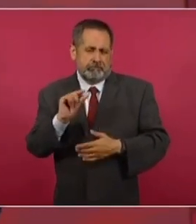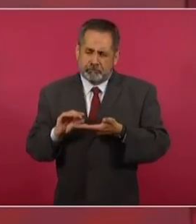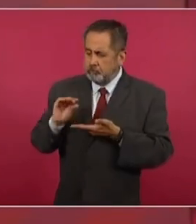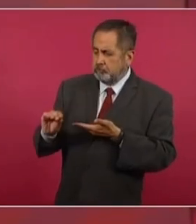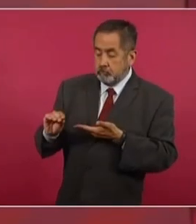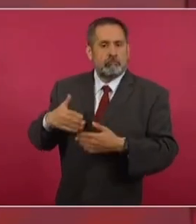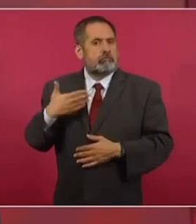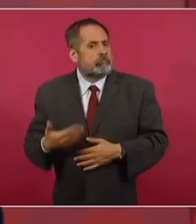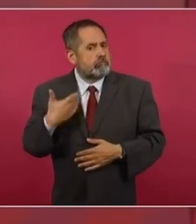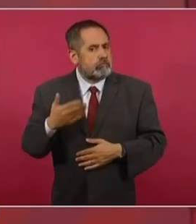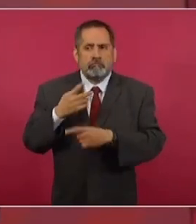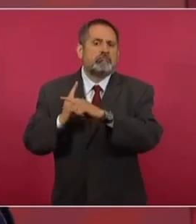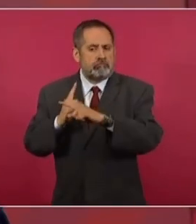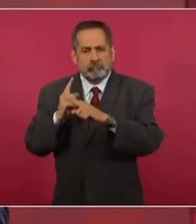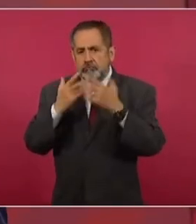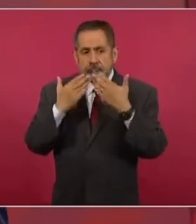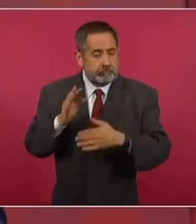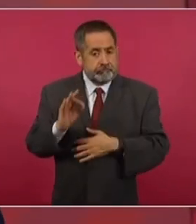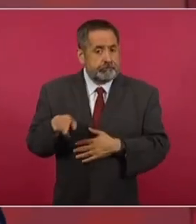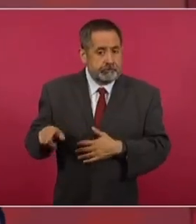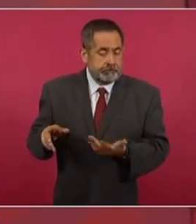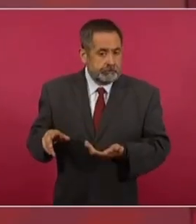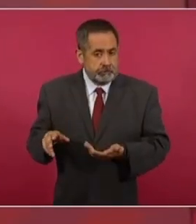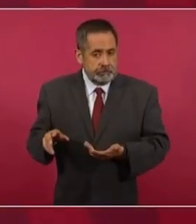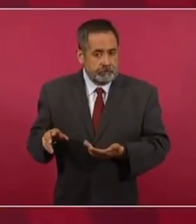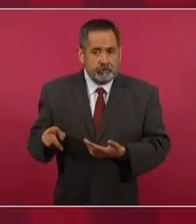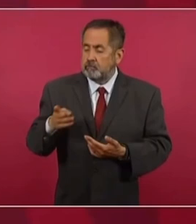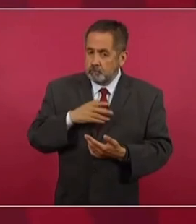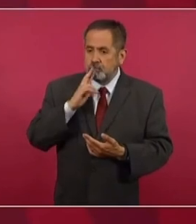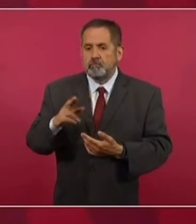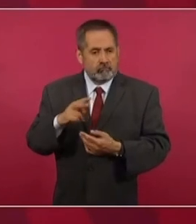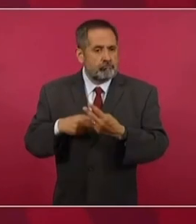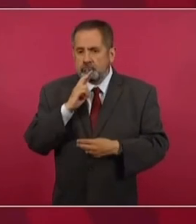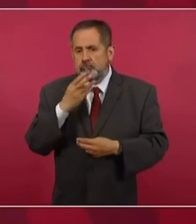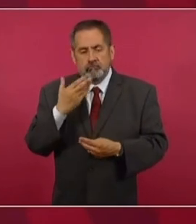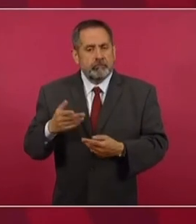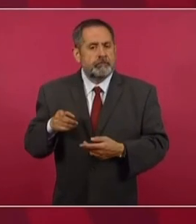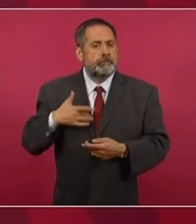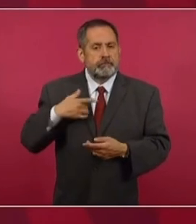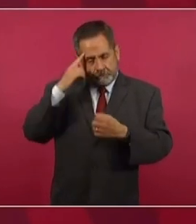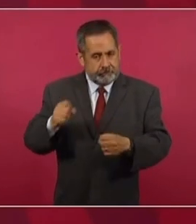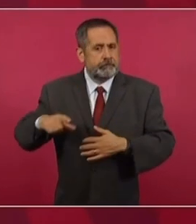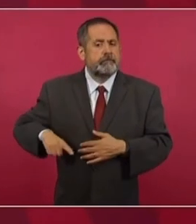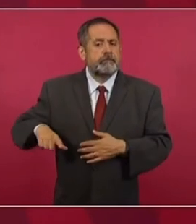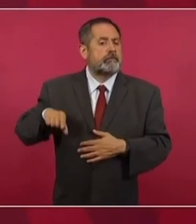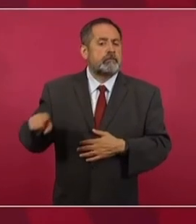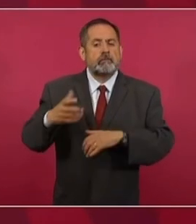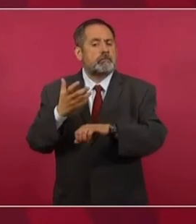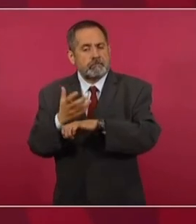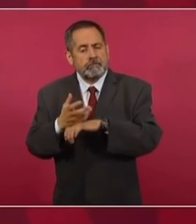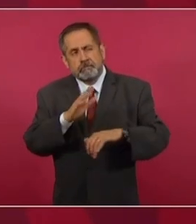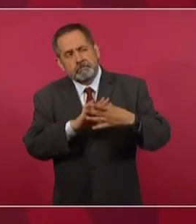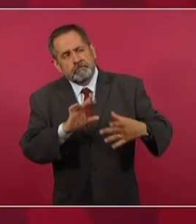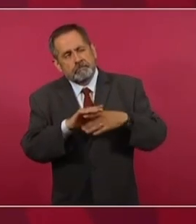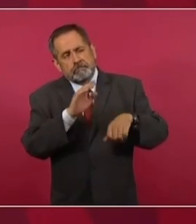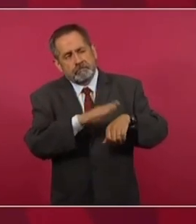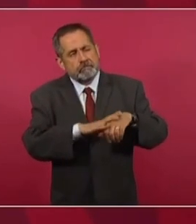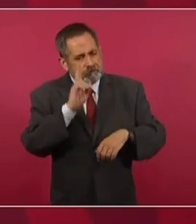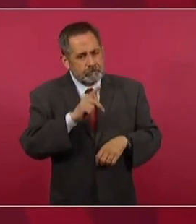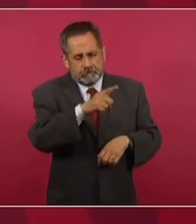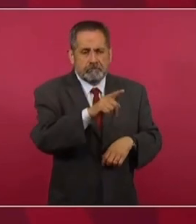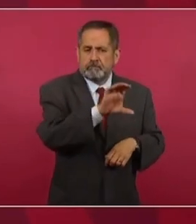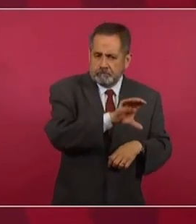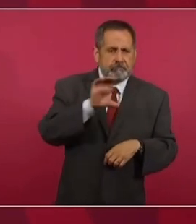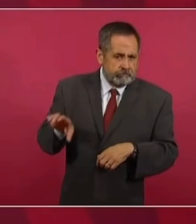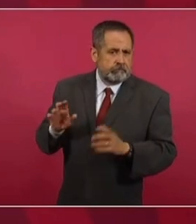el efecto que tiene, de cómo sí hay muy buenos resultados. Y estamos convenciendo al gobierno de Estados Unidos de que